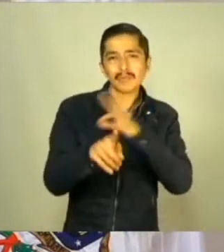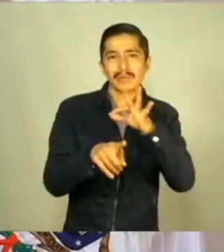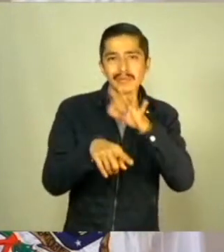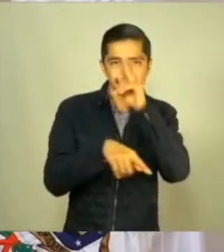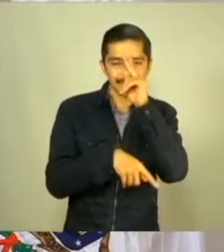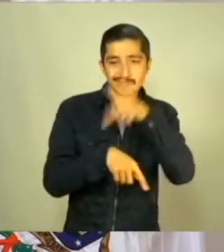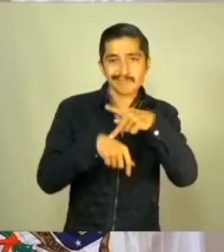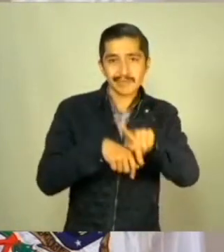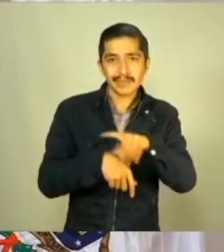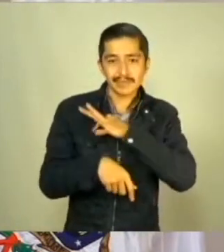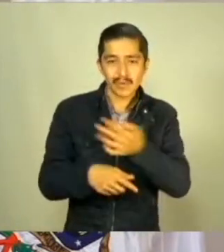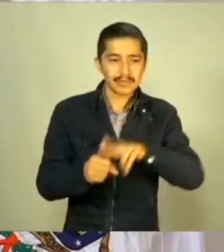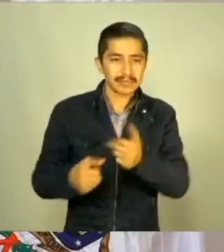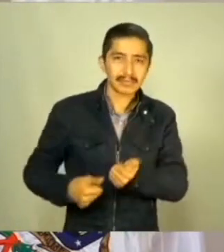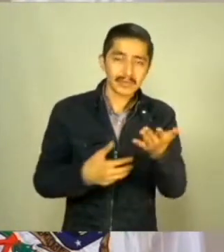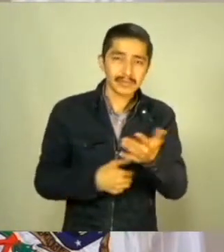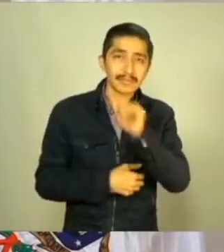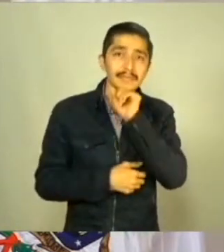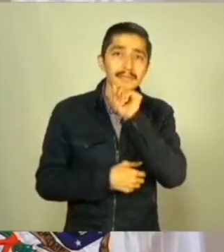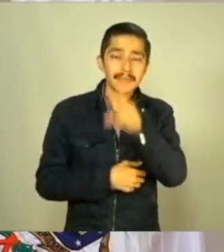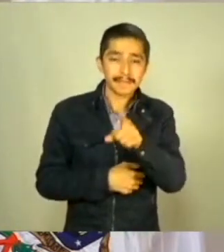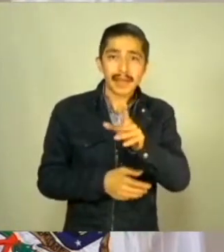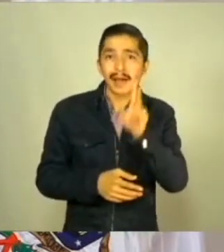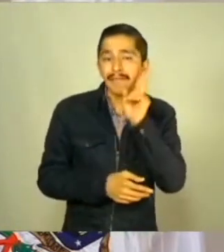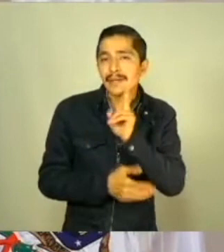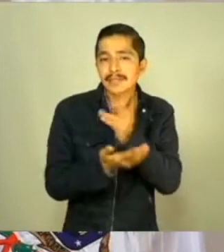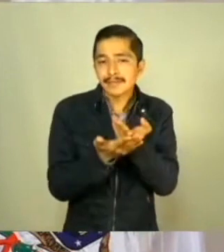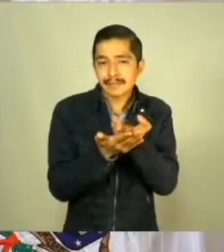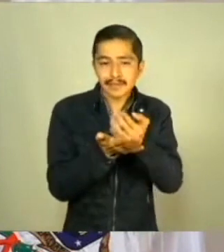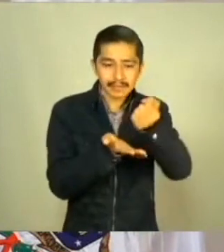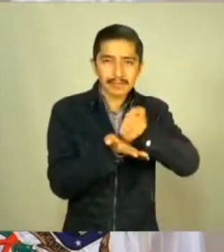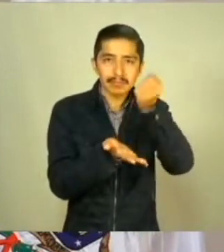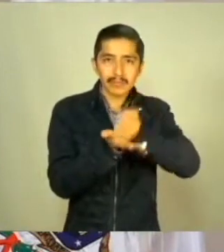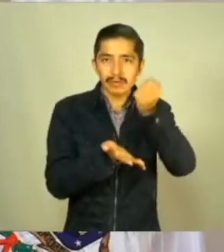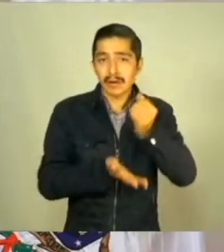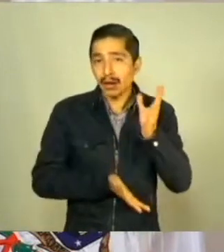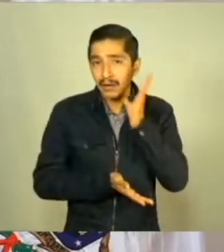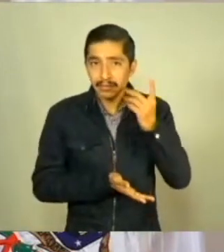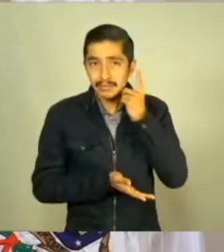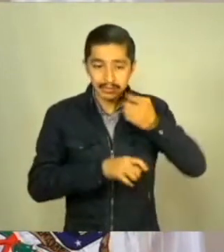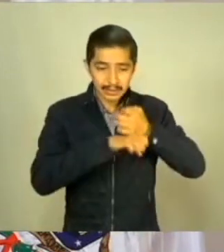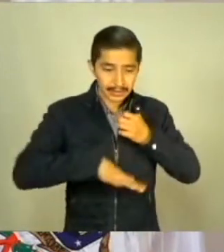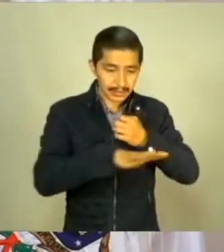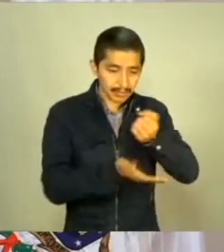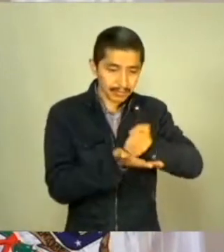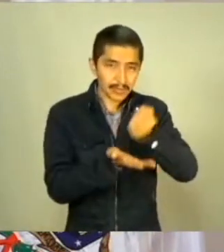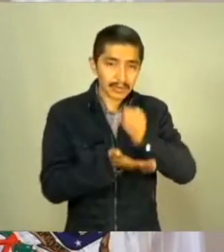por otro lado estamos esperando la aprobación por parte del congreso del estado